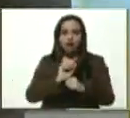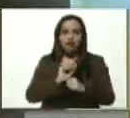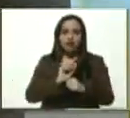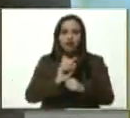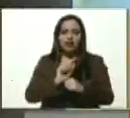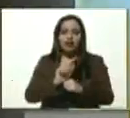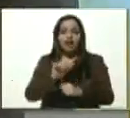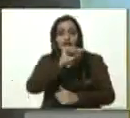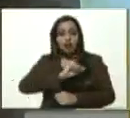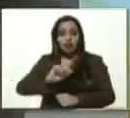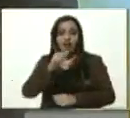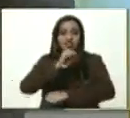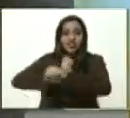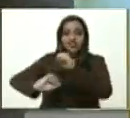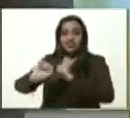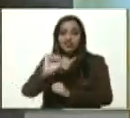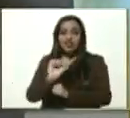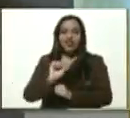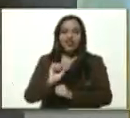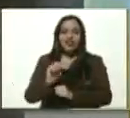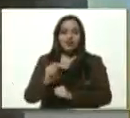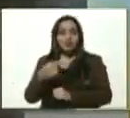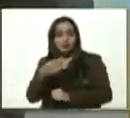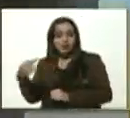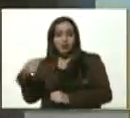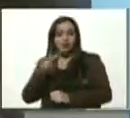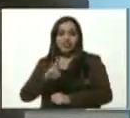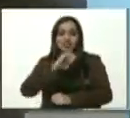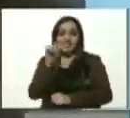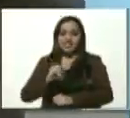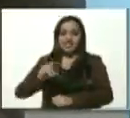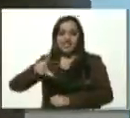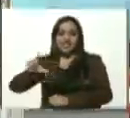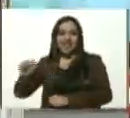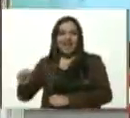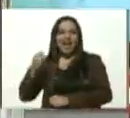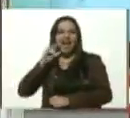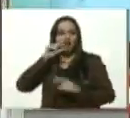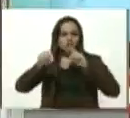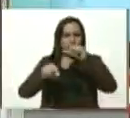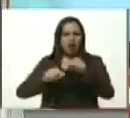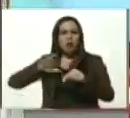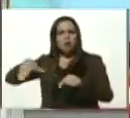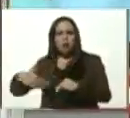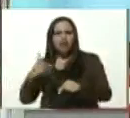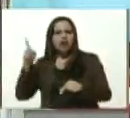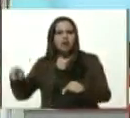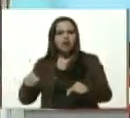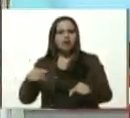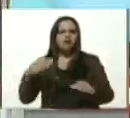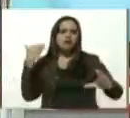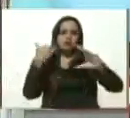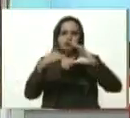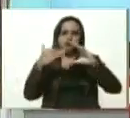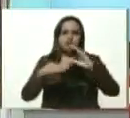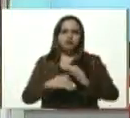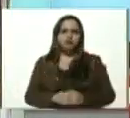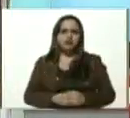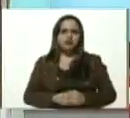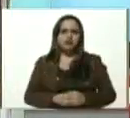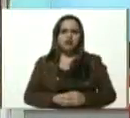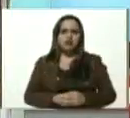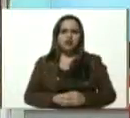@defensoria_, algunos llaman piso, BZLA. Ese es el Twitter, pero también un correo electrónico.